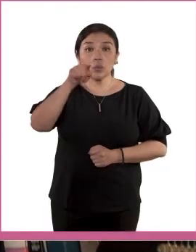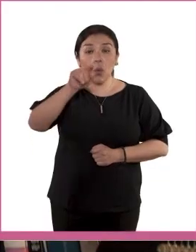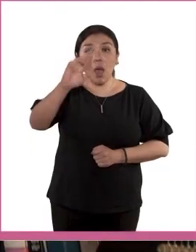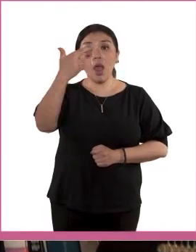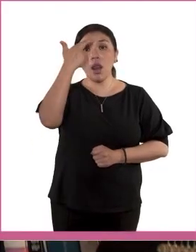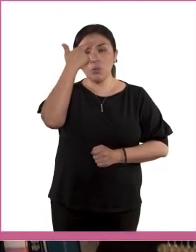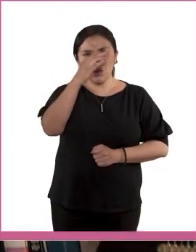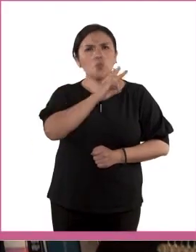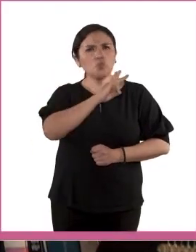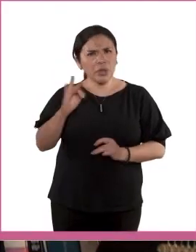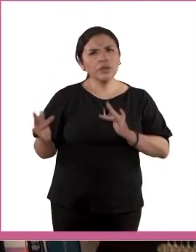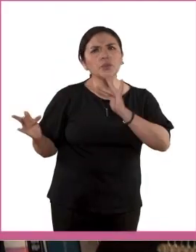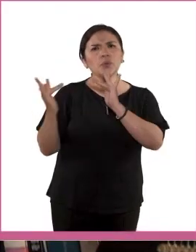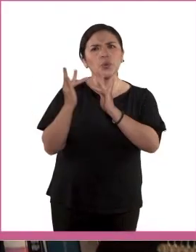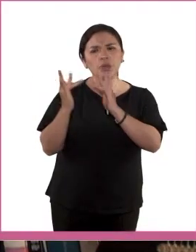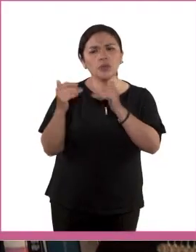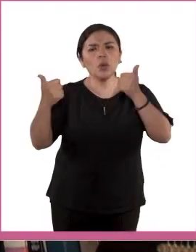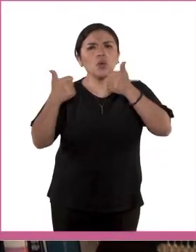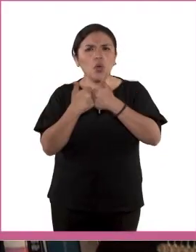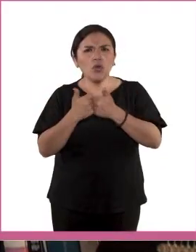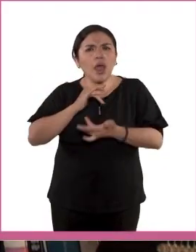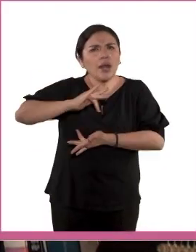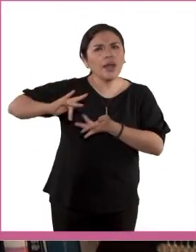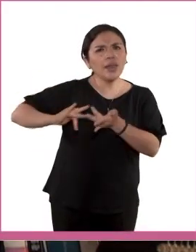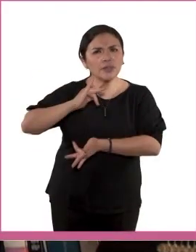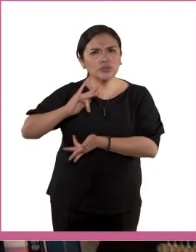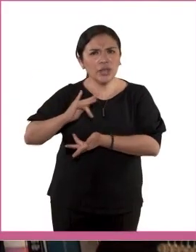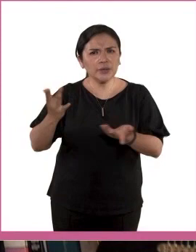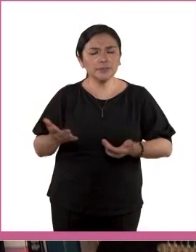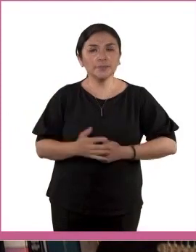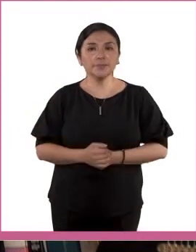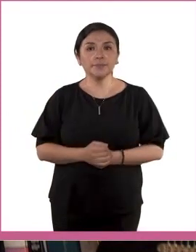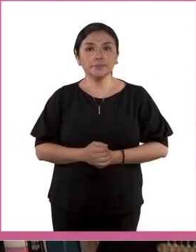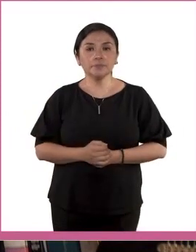Recuerden que nos pueden contactar a través de nuestras redes sociales.